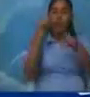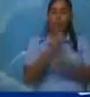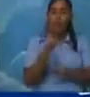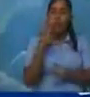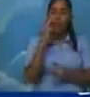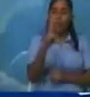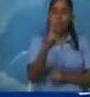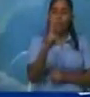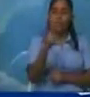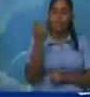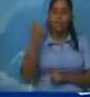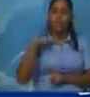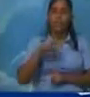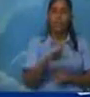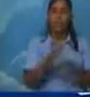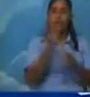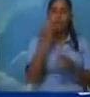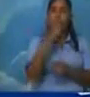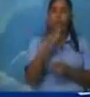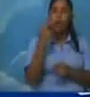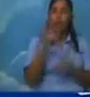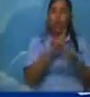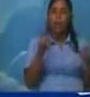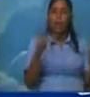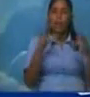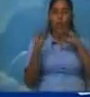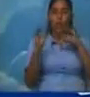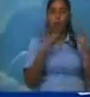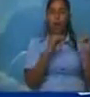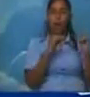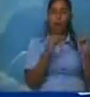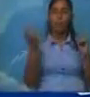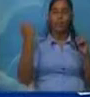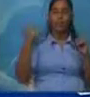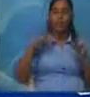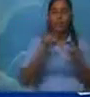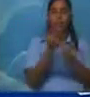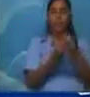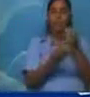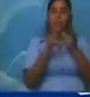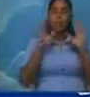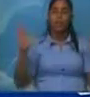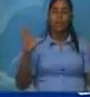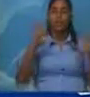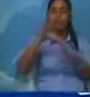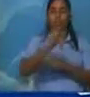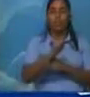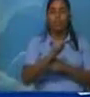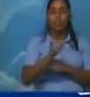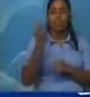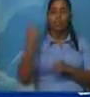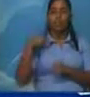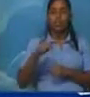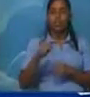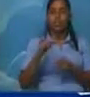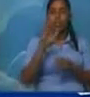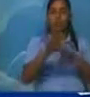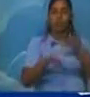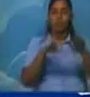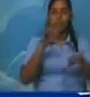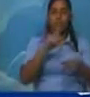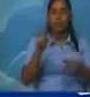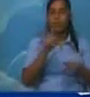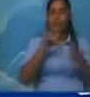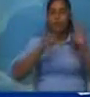no ven que tienen boca y no habla que tienen mano y no agarran que tienen pie y no